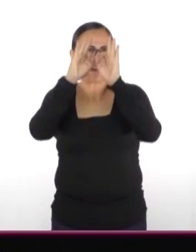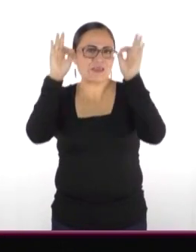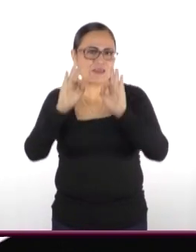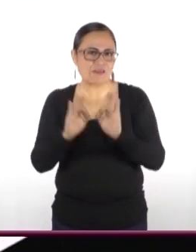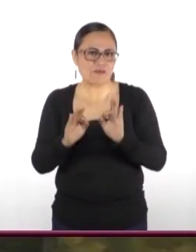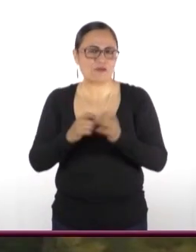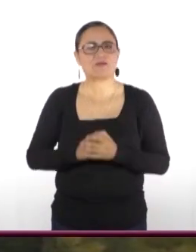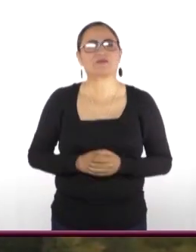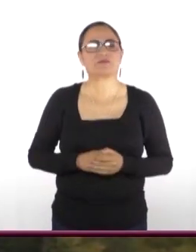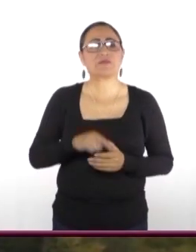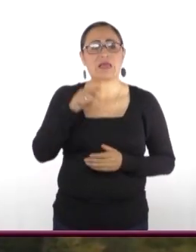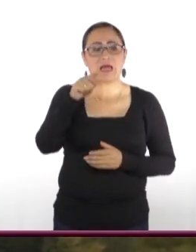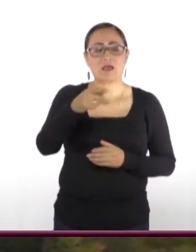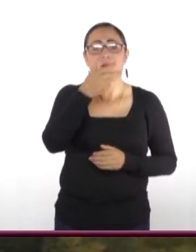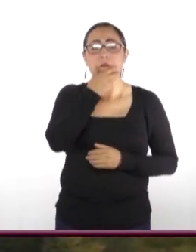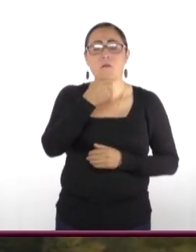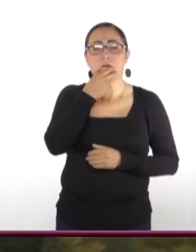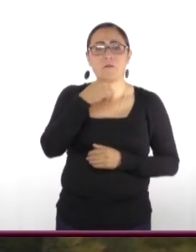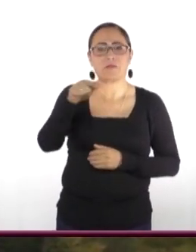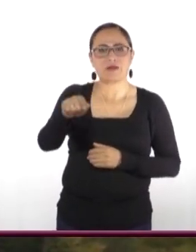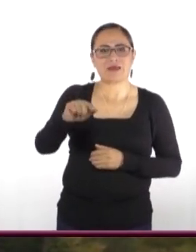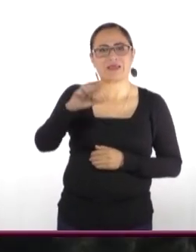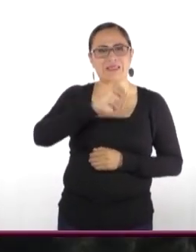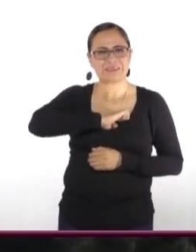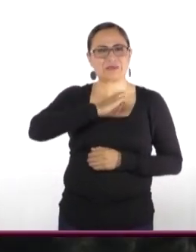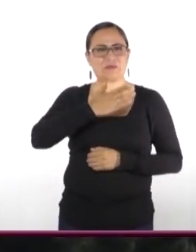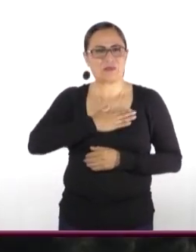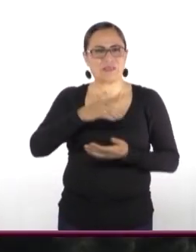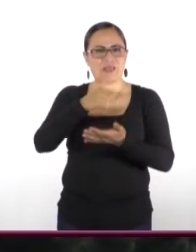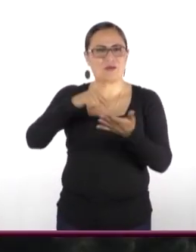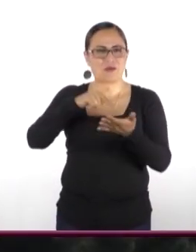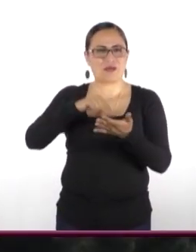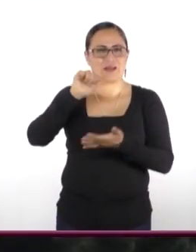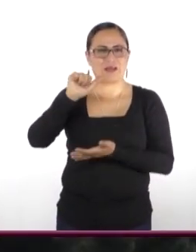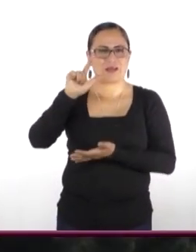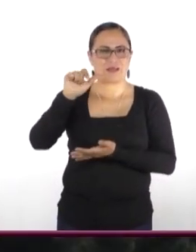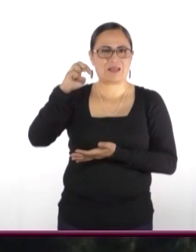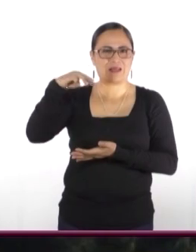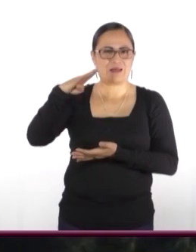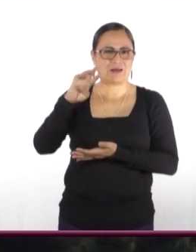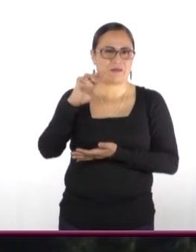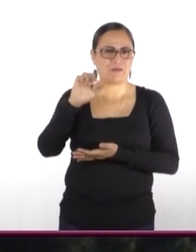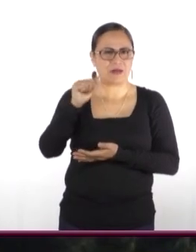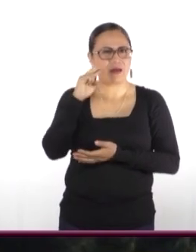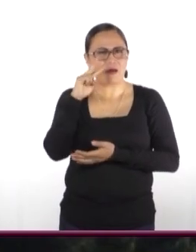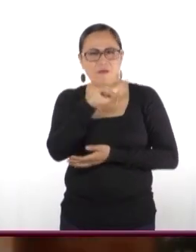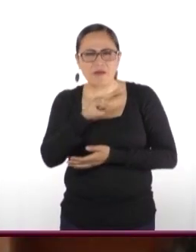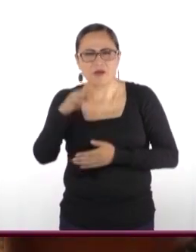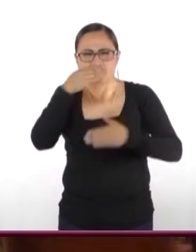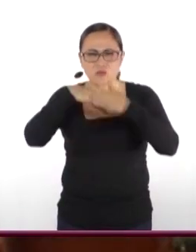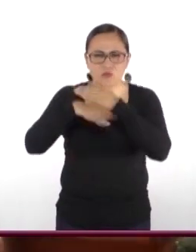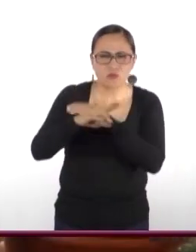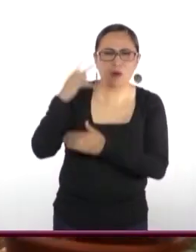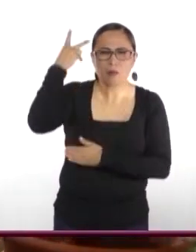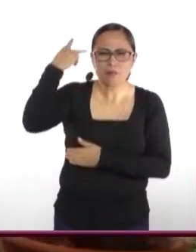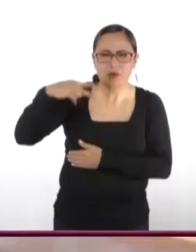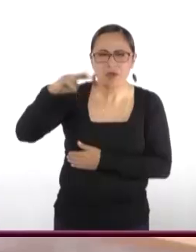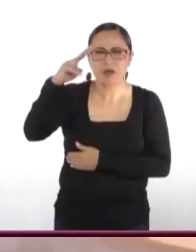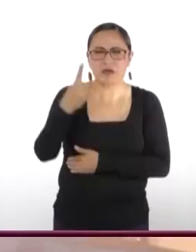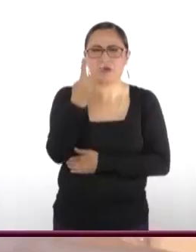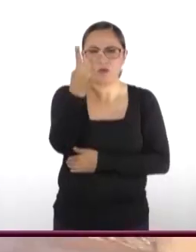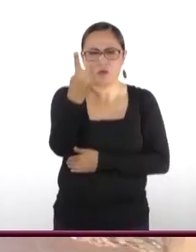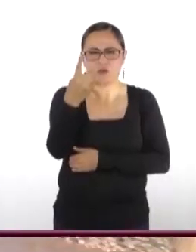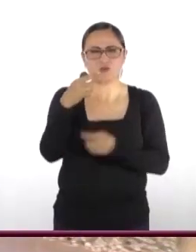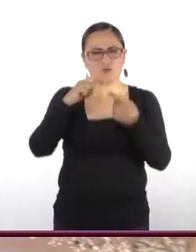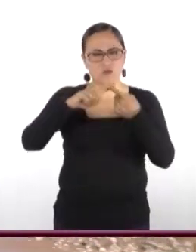otra. Hubo un lugar que lo inspiró, Alhambra, en Granada, España. Realizó 2 viajes a ese